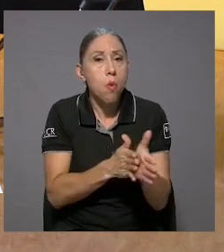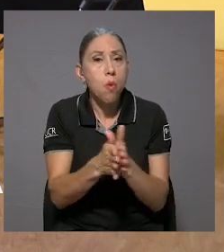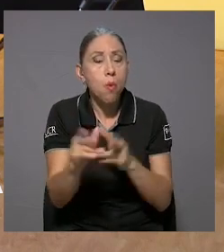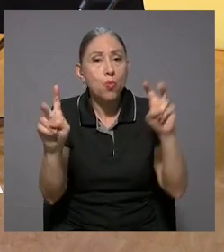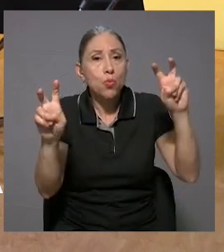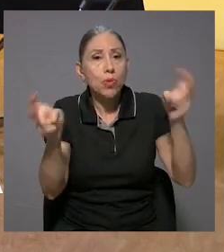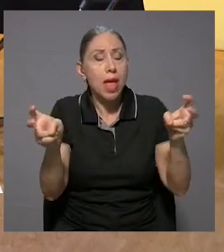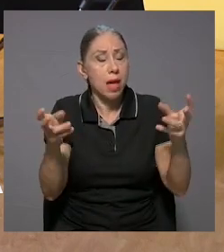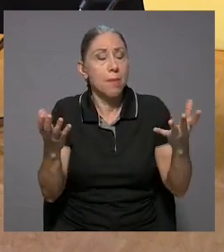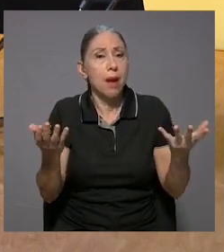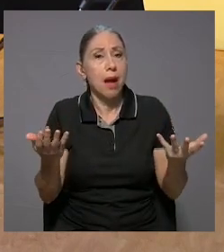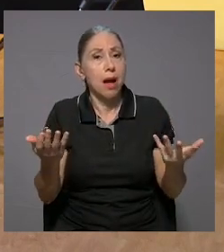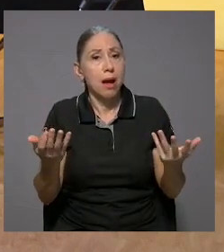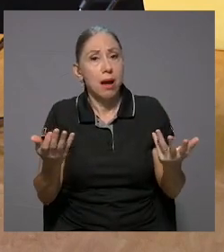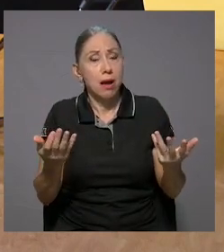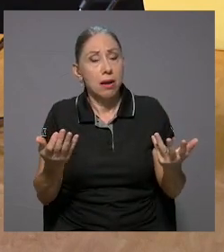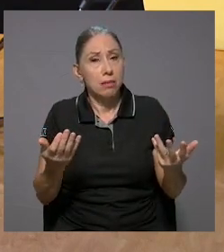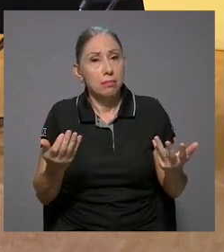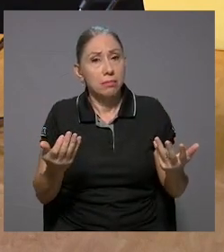era relativamente